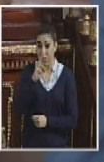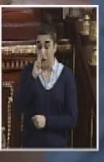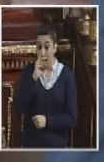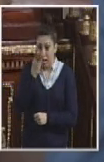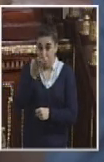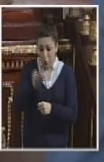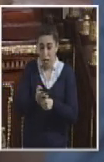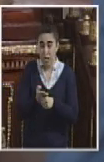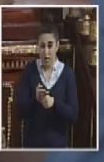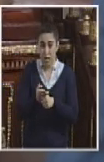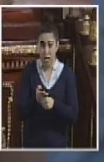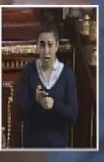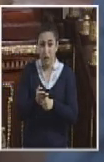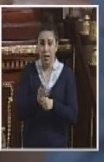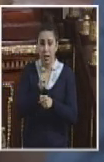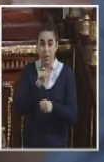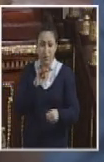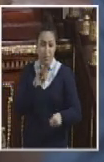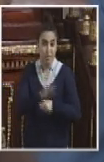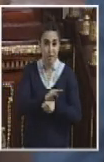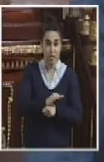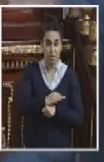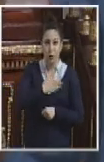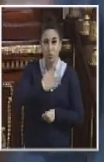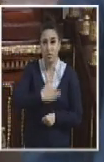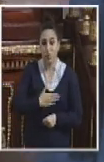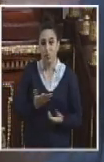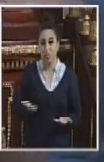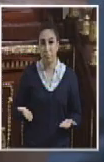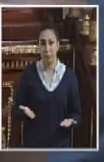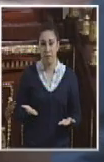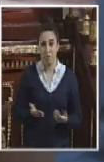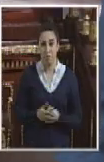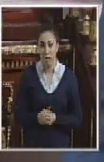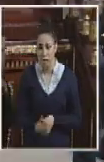muchas cosas, la Procuración de Justicia.